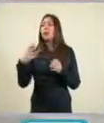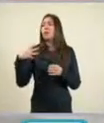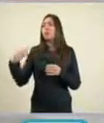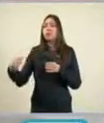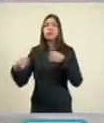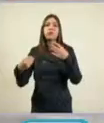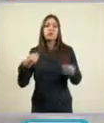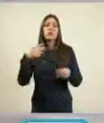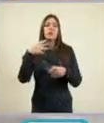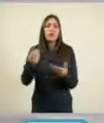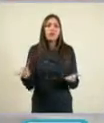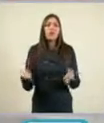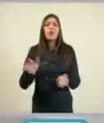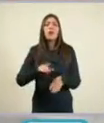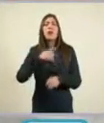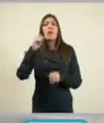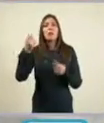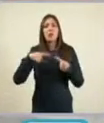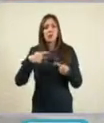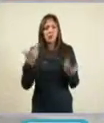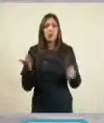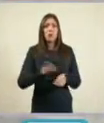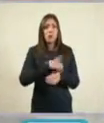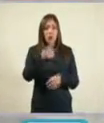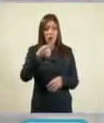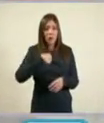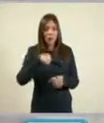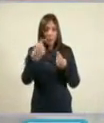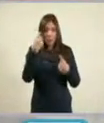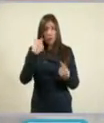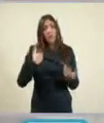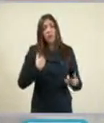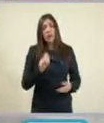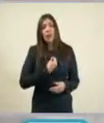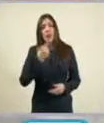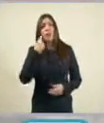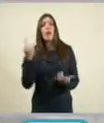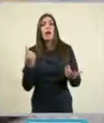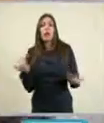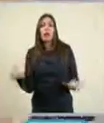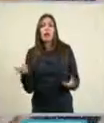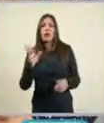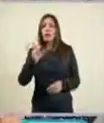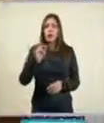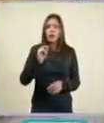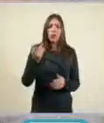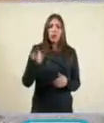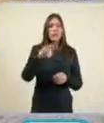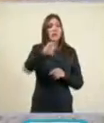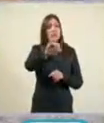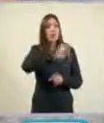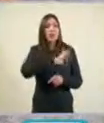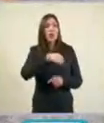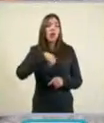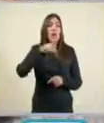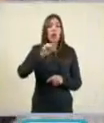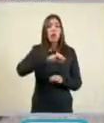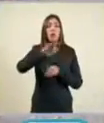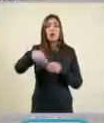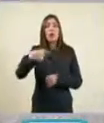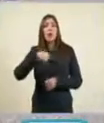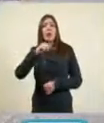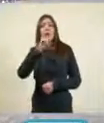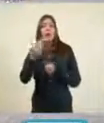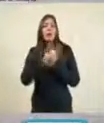también decimos, También. ¿y yo por qué voy a tolerar? Si el otro es así, yo por... No, sí, ¿por qué no? Si tú sí Porque te puedes, conviene. porque tú sí puedes y el otro Claro, no. pero ¿no? además No, no,